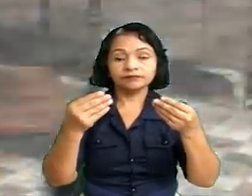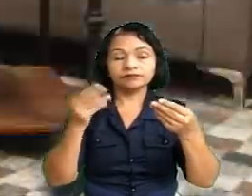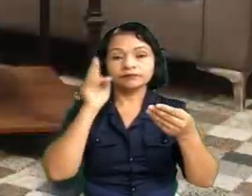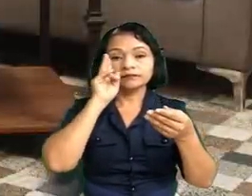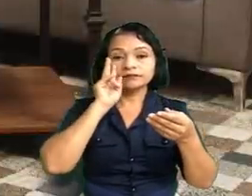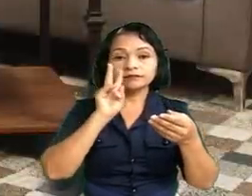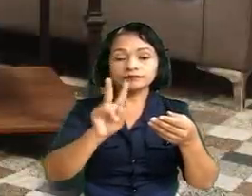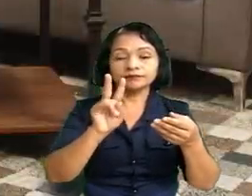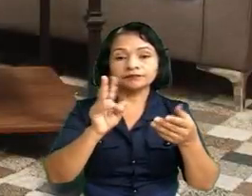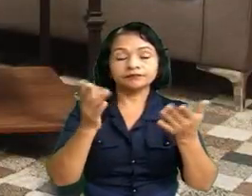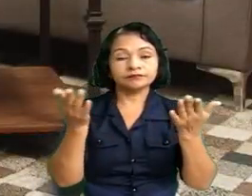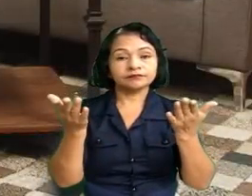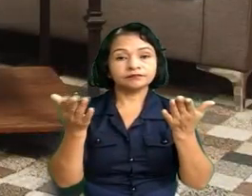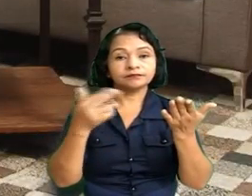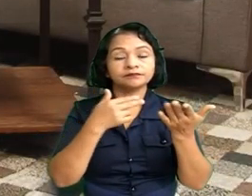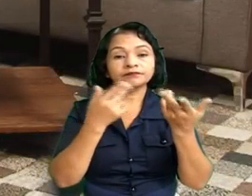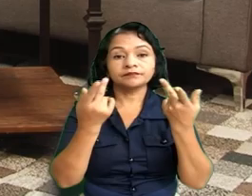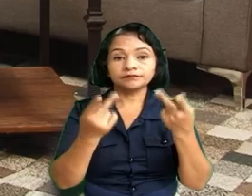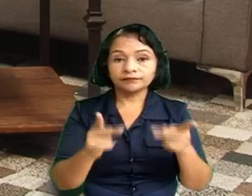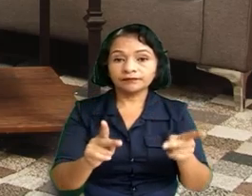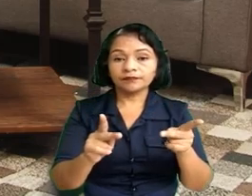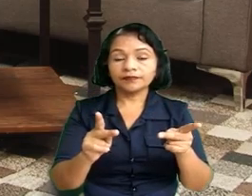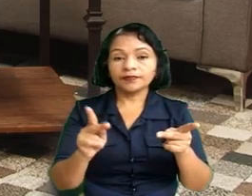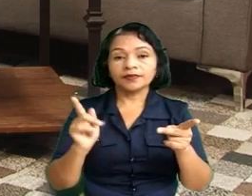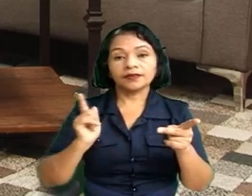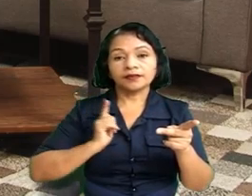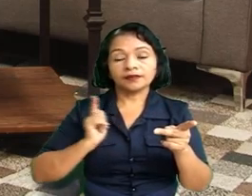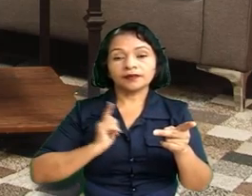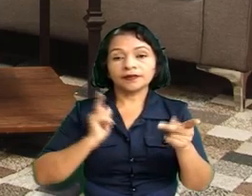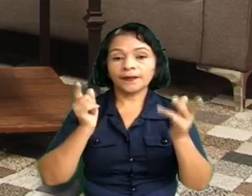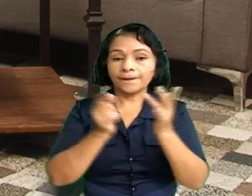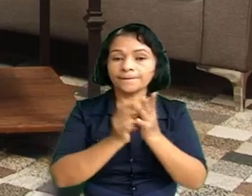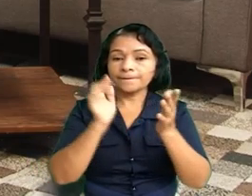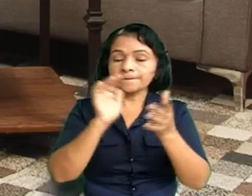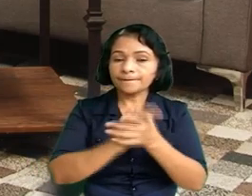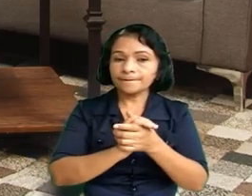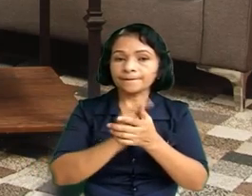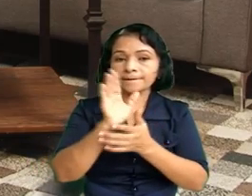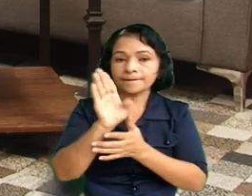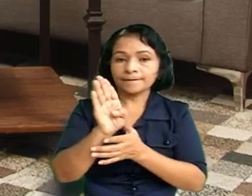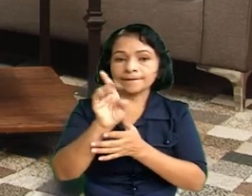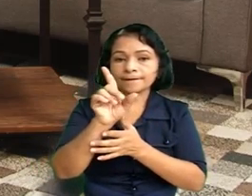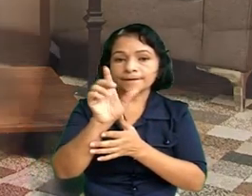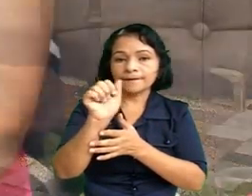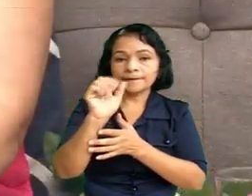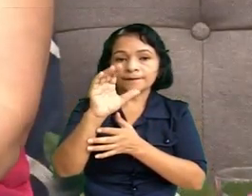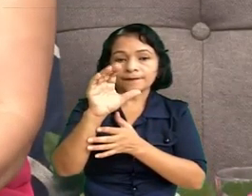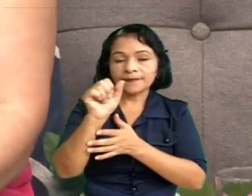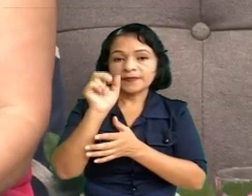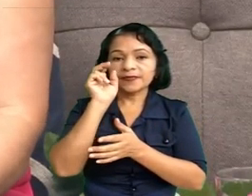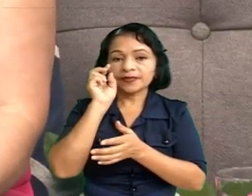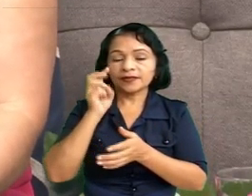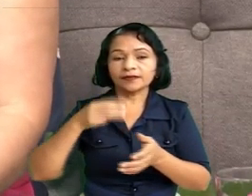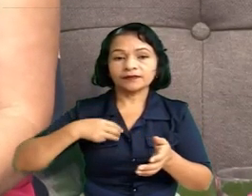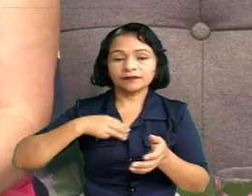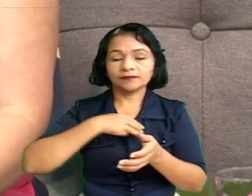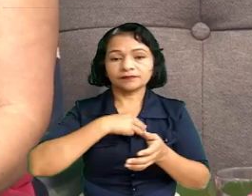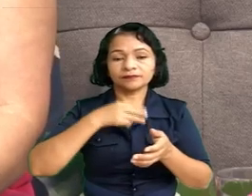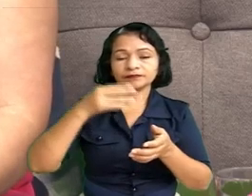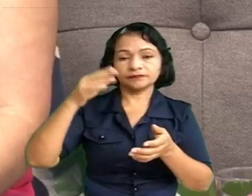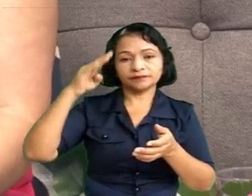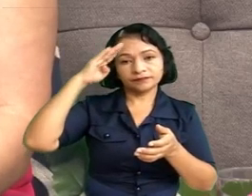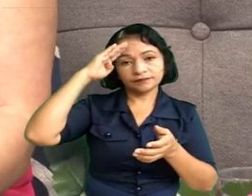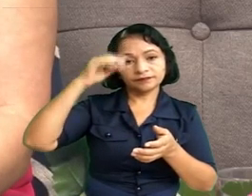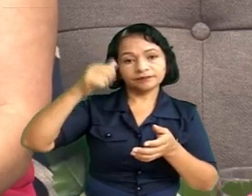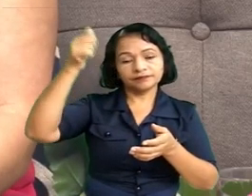que fue traicionado, pero queda la esposa Blanquita, quedan miembros del Estado Mayor